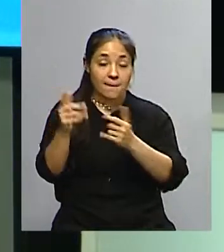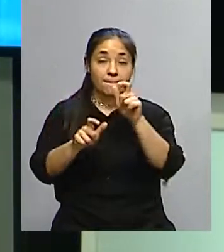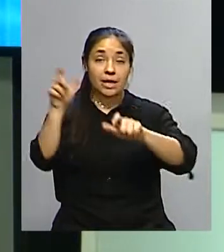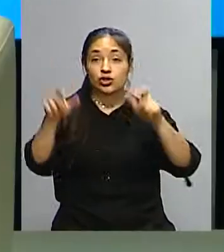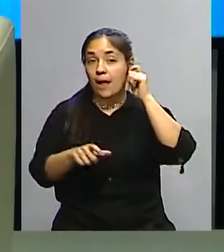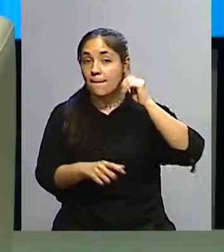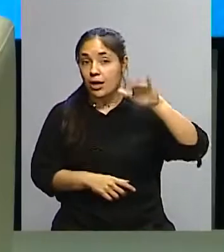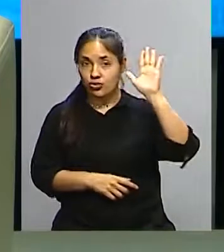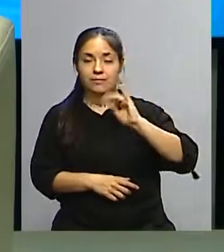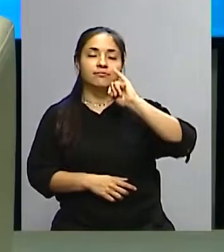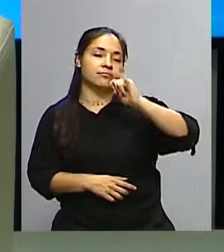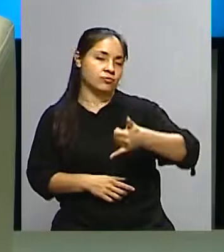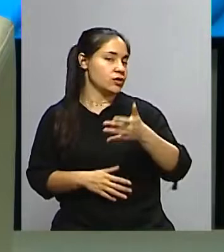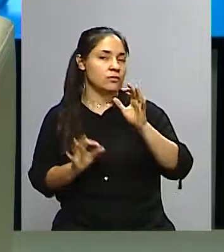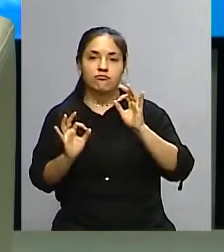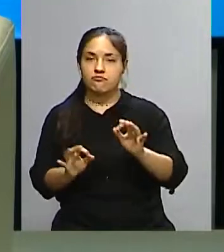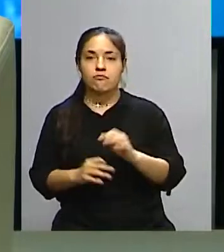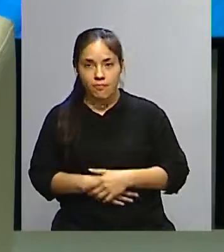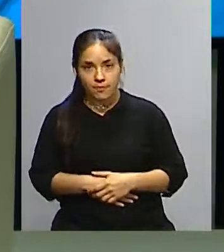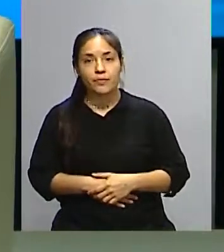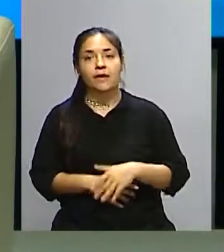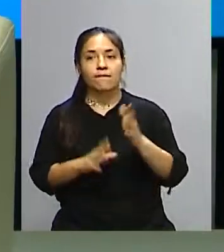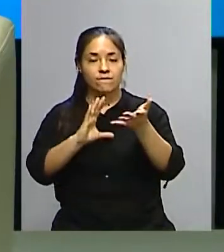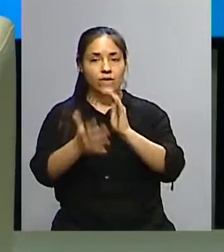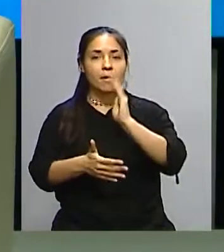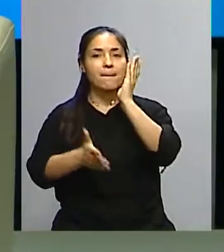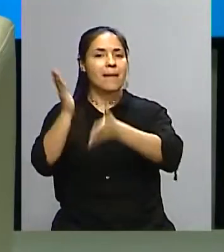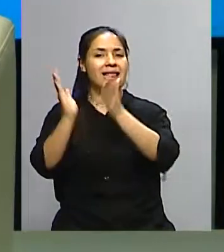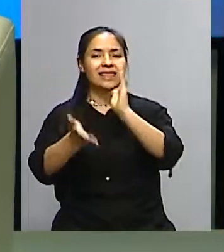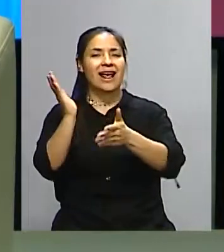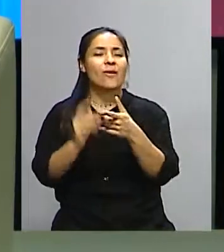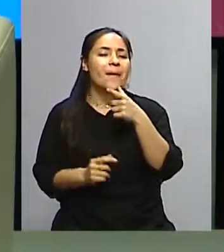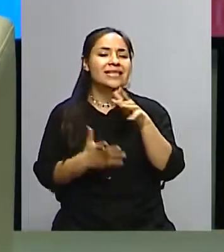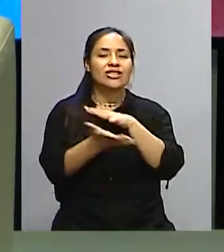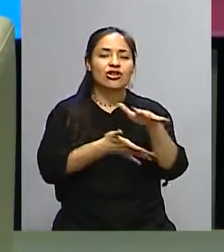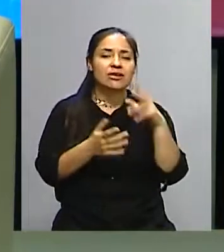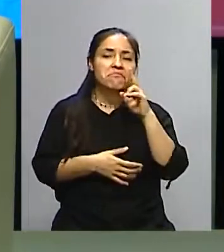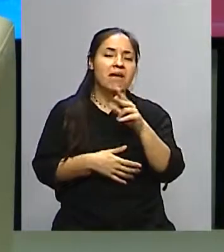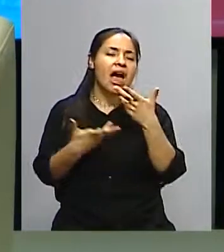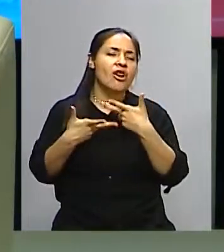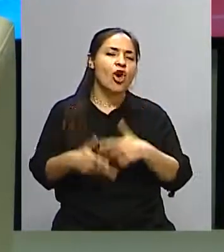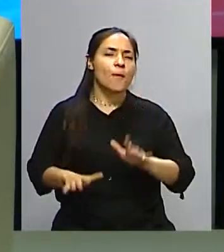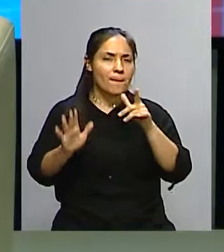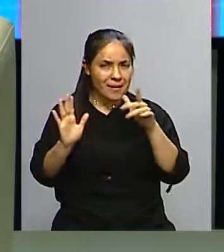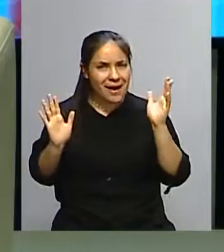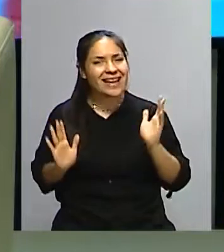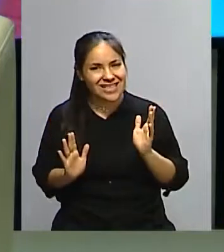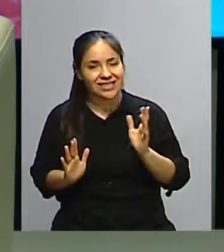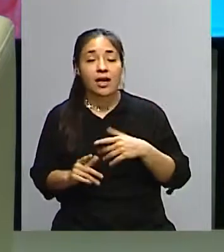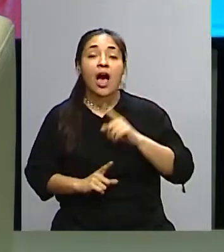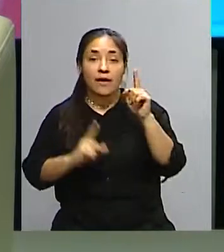mayores. Absolutamente. Es una forma de maltrato que está sumamente naturalizada, con lo cual nos resulta muy difícil por